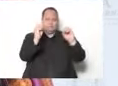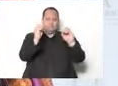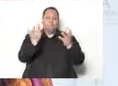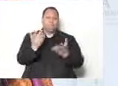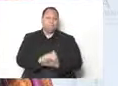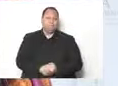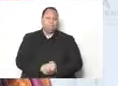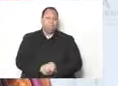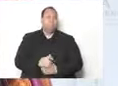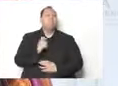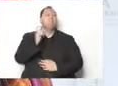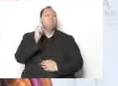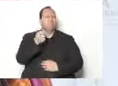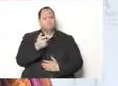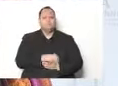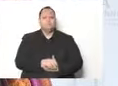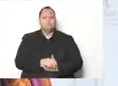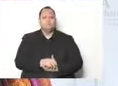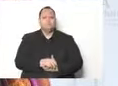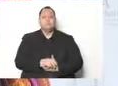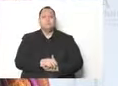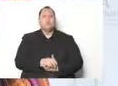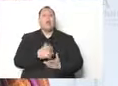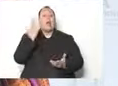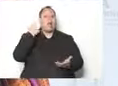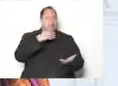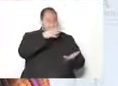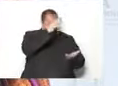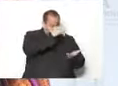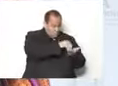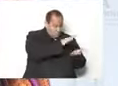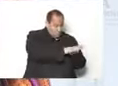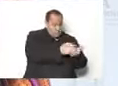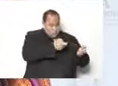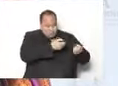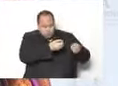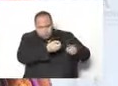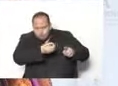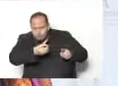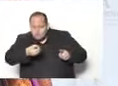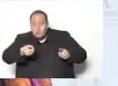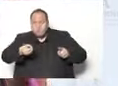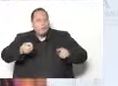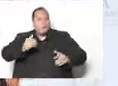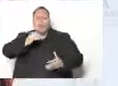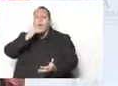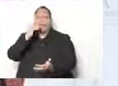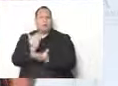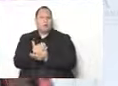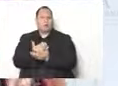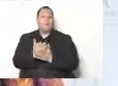que significa que se dejan sin efectos los procesos administrativos.